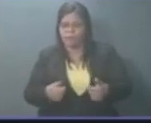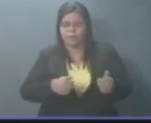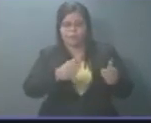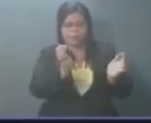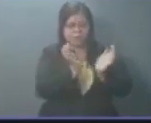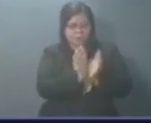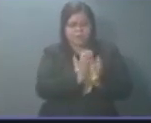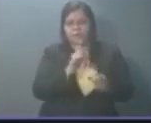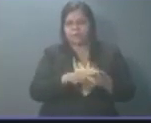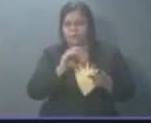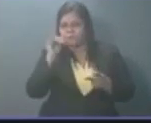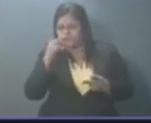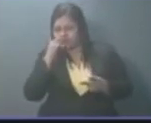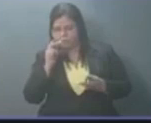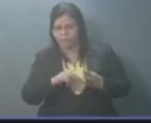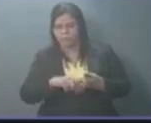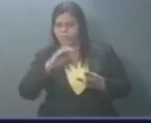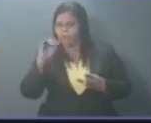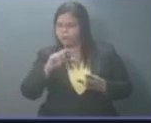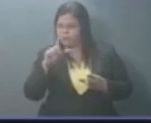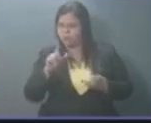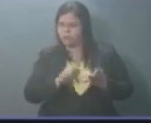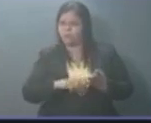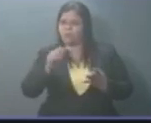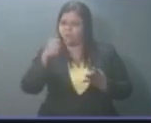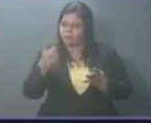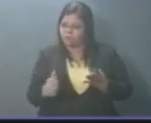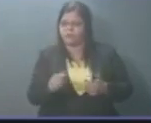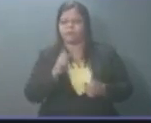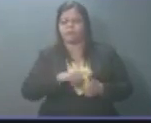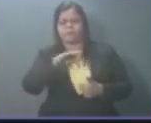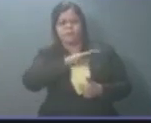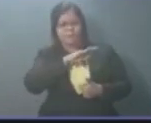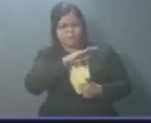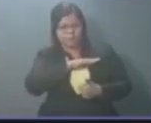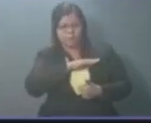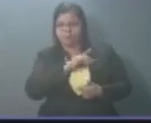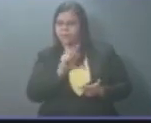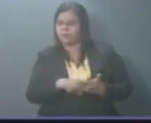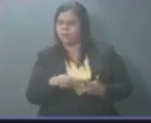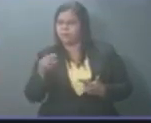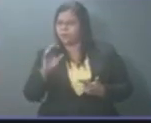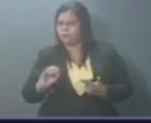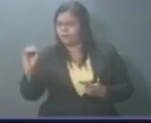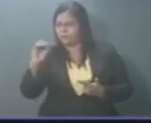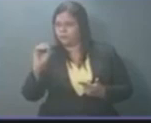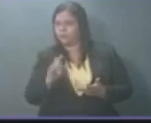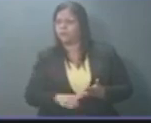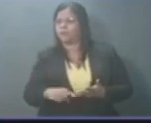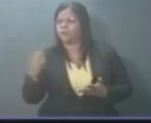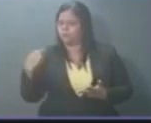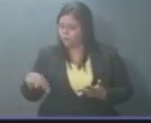mayo, junio, julio, agosto, septiembre, octubre